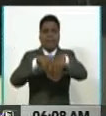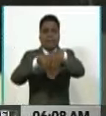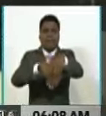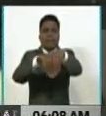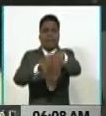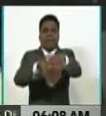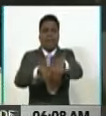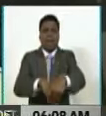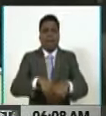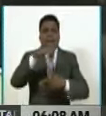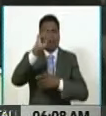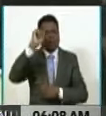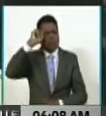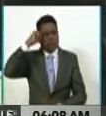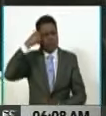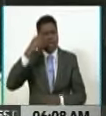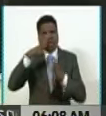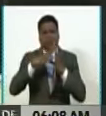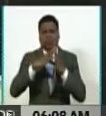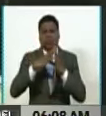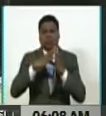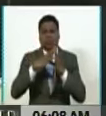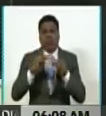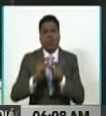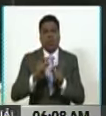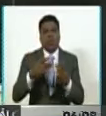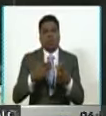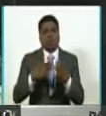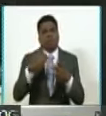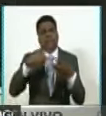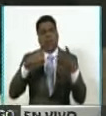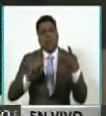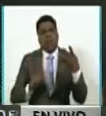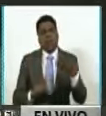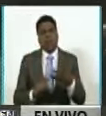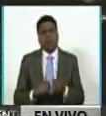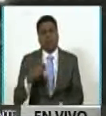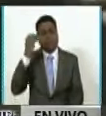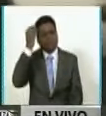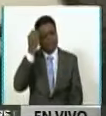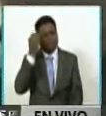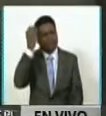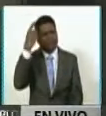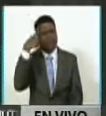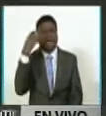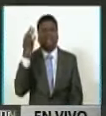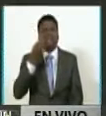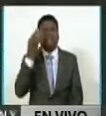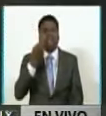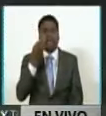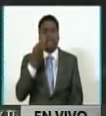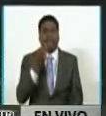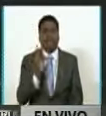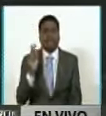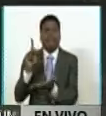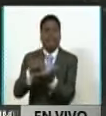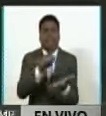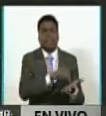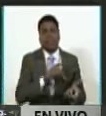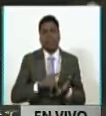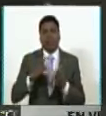su memoria, su legado y toda la lucha que siempre estuvo presente en todos los campesinos